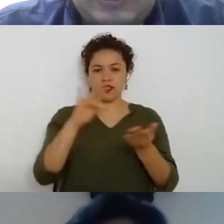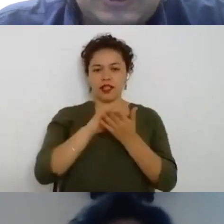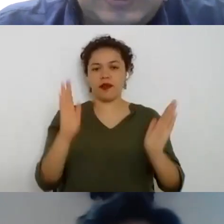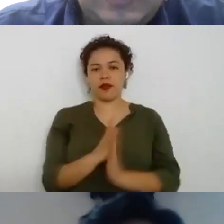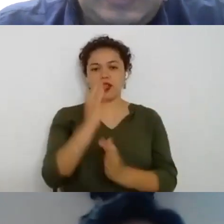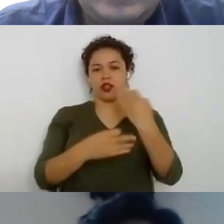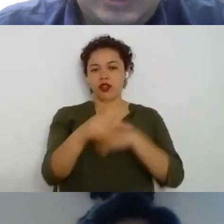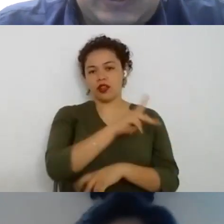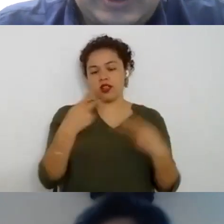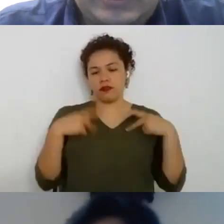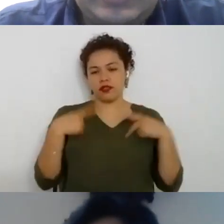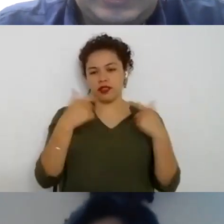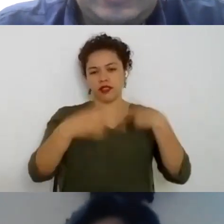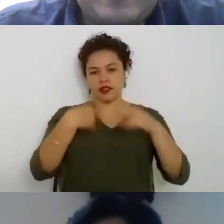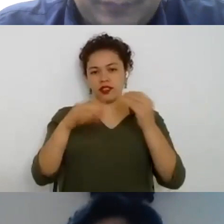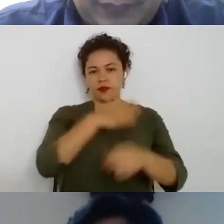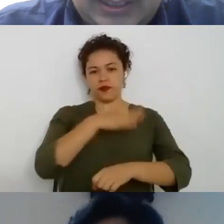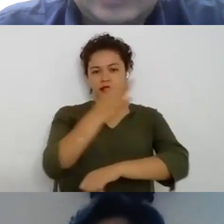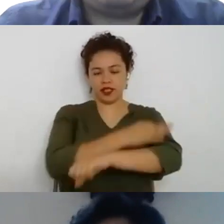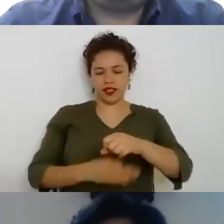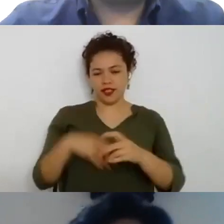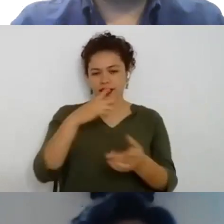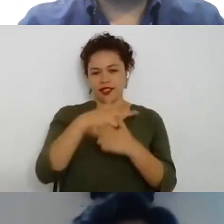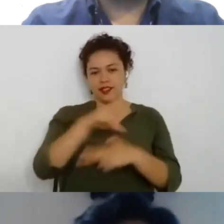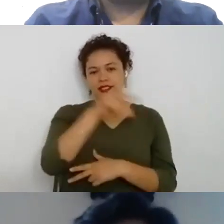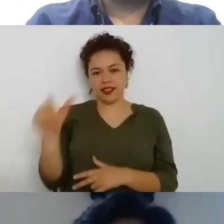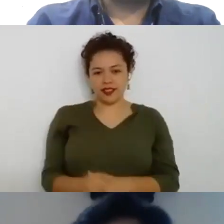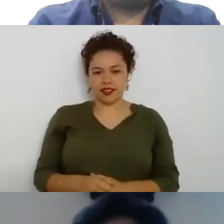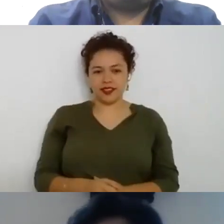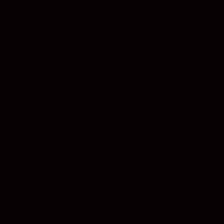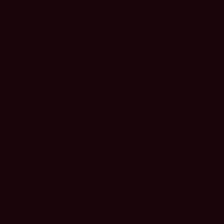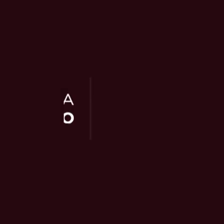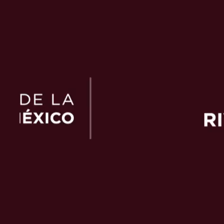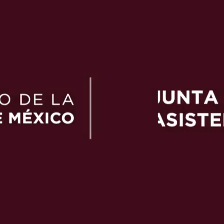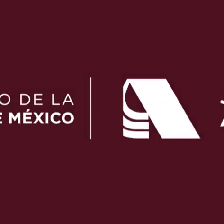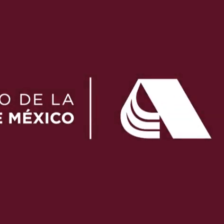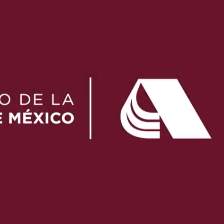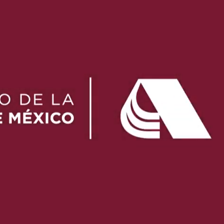de cada uno de nuestros asistentes. Que tengan una excelente tarde. Hasta luego. Gracias.